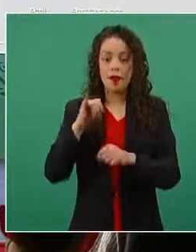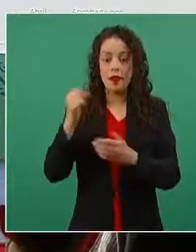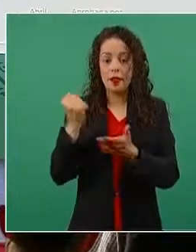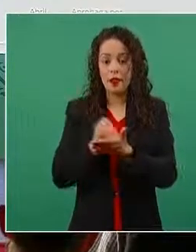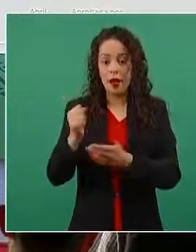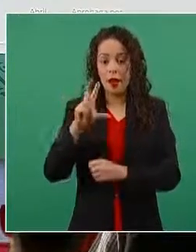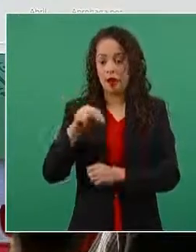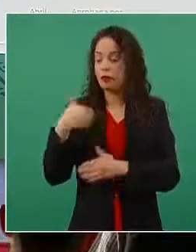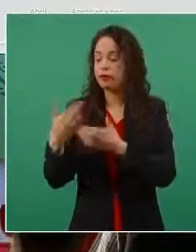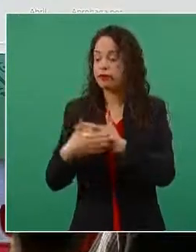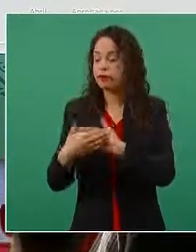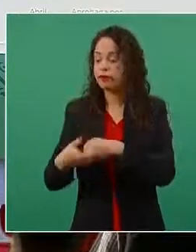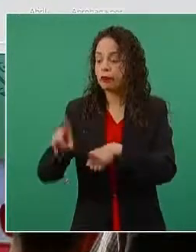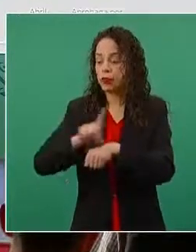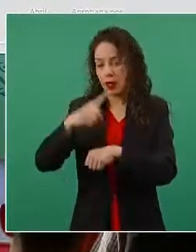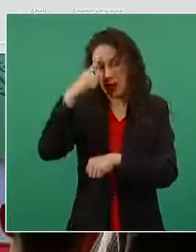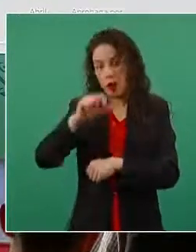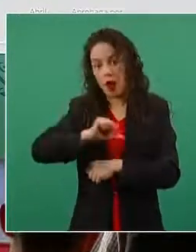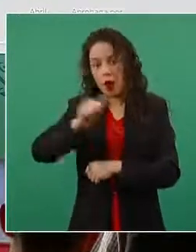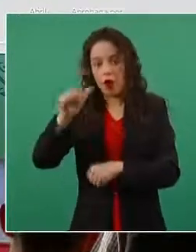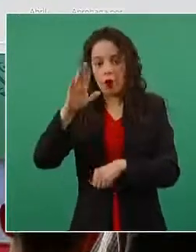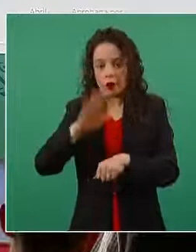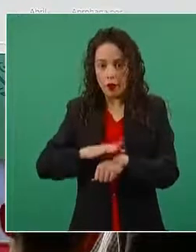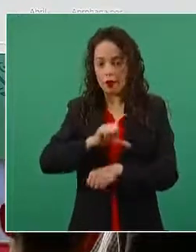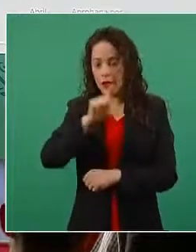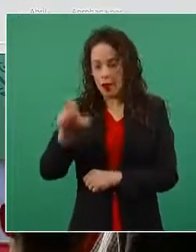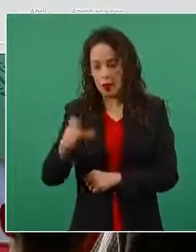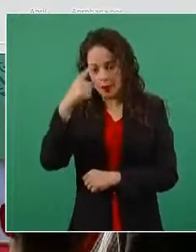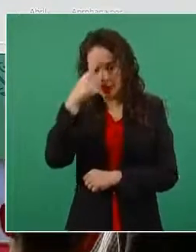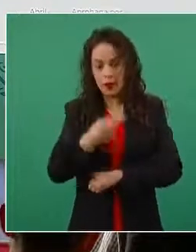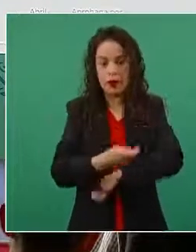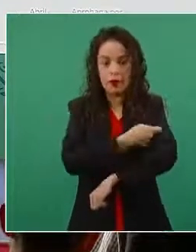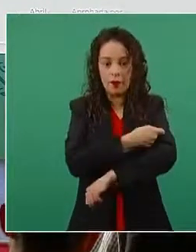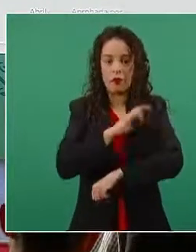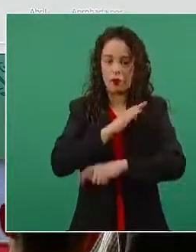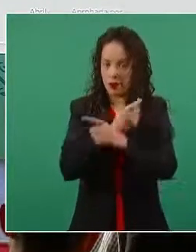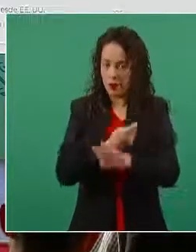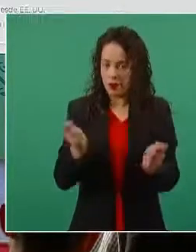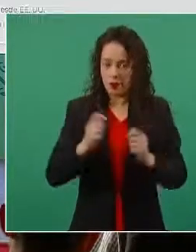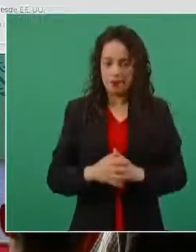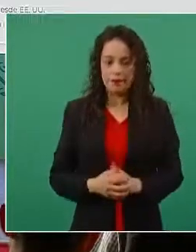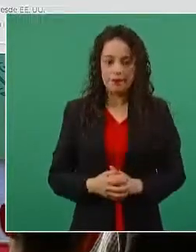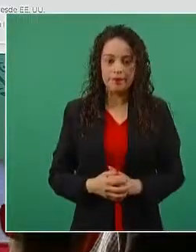no en los próximos días. Sería otra opción adicional. La que sigue, por favor.